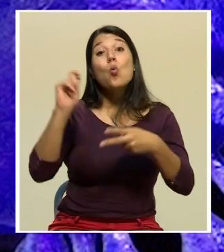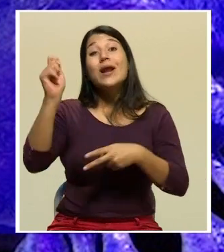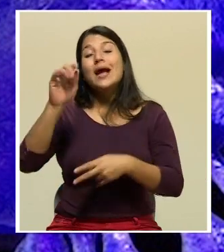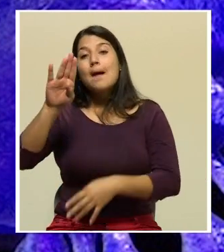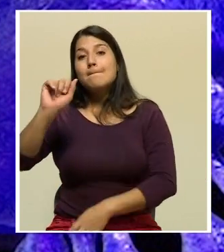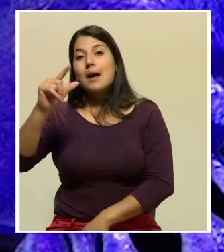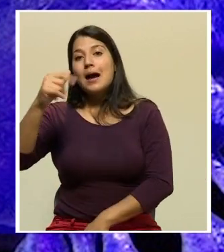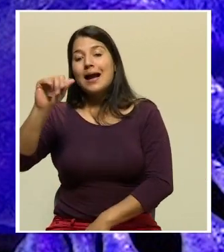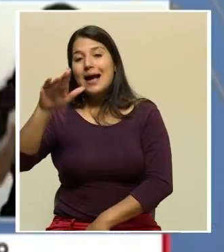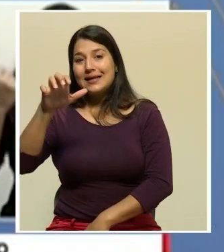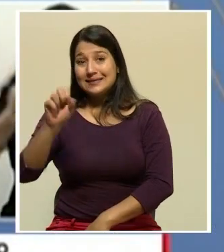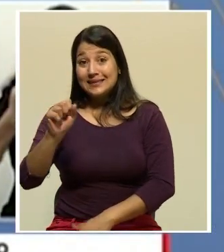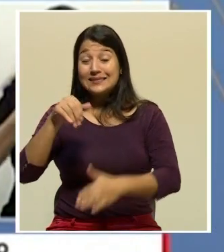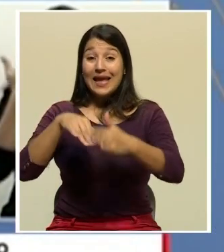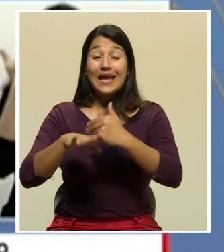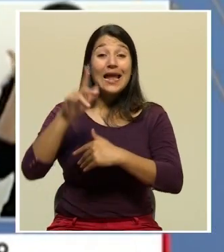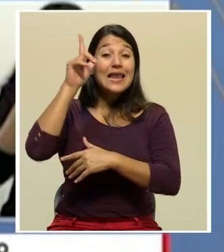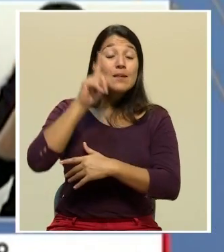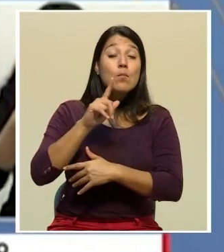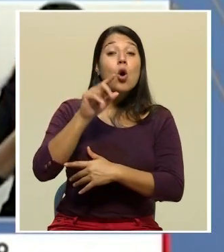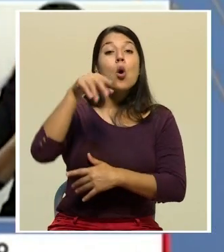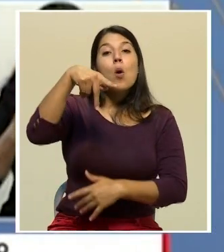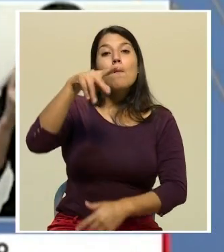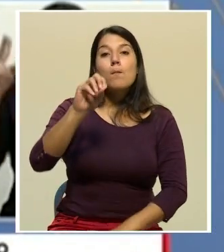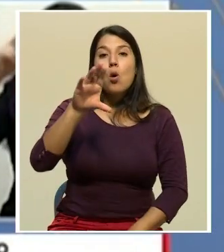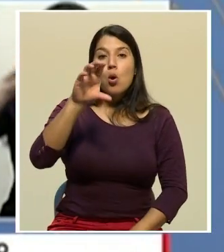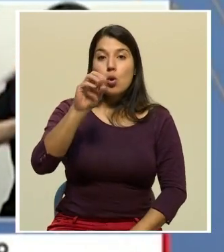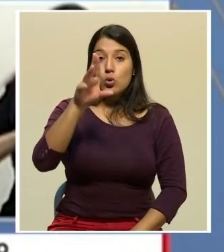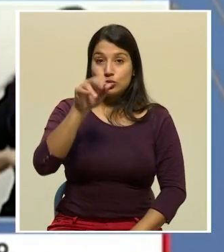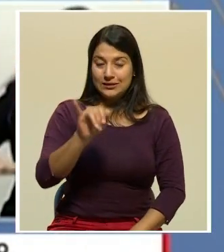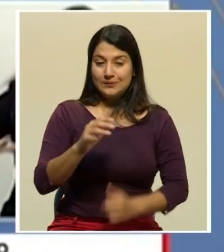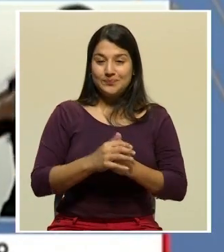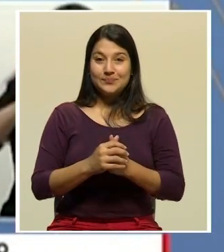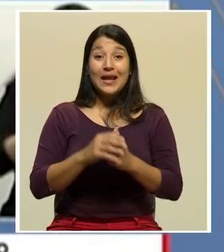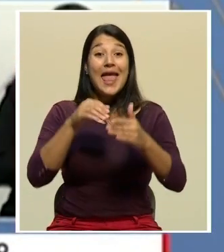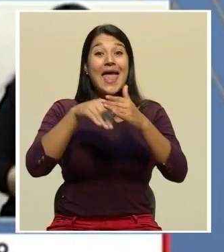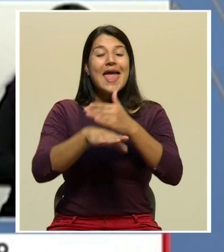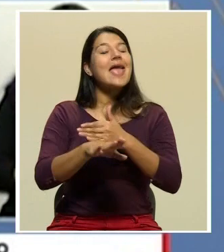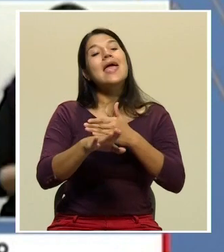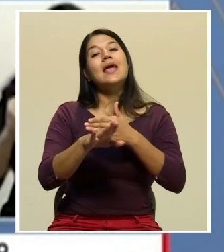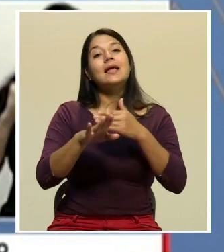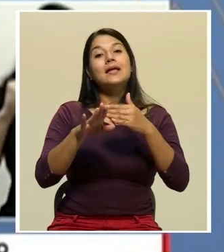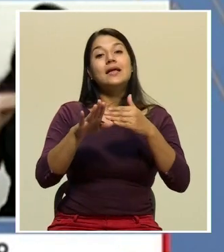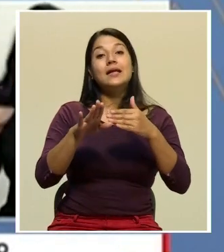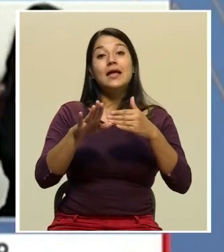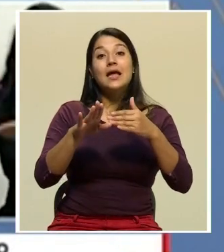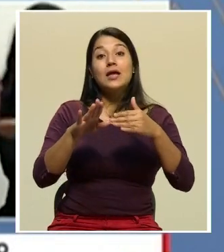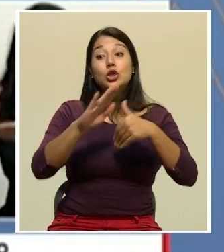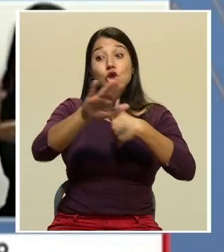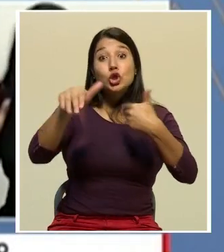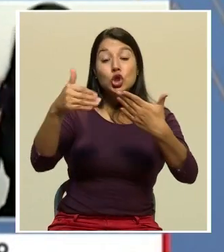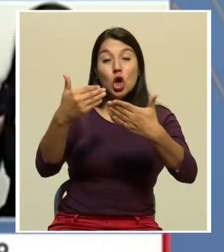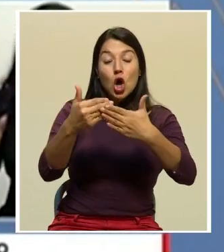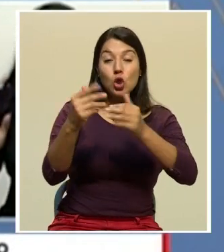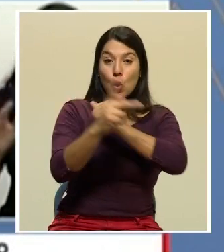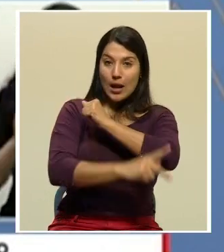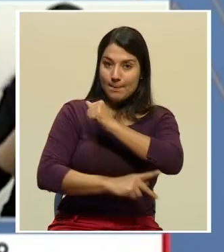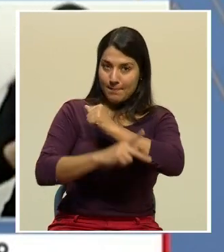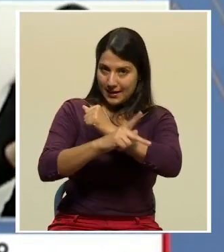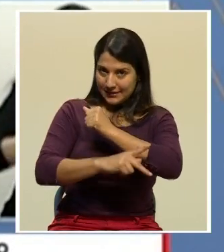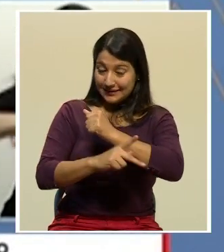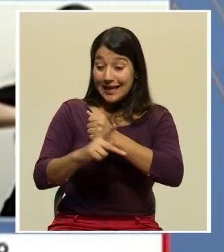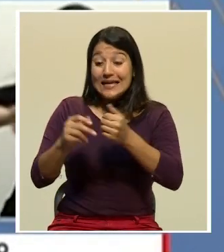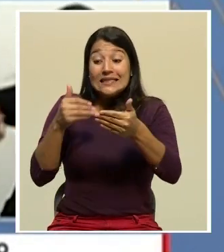Pocosí. Restricción vehicular sanitaria que rige para todo el país, exceptuando las zonas fronterizas, repito, exceptuando las